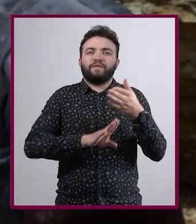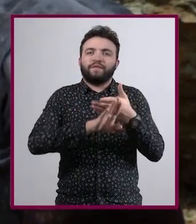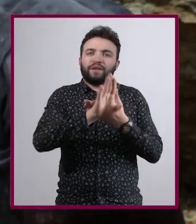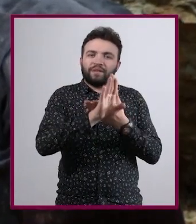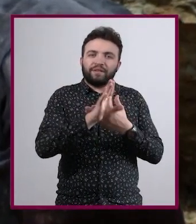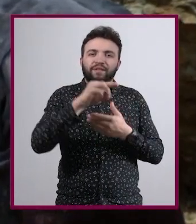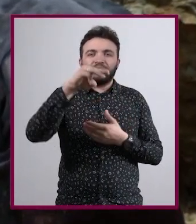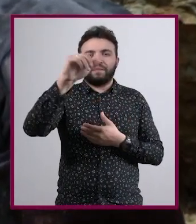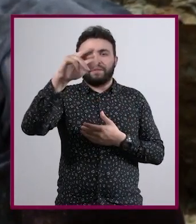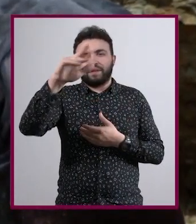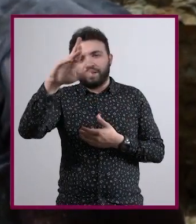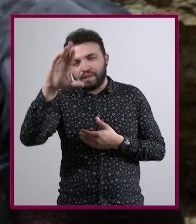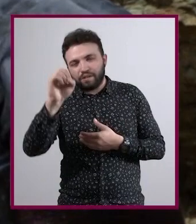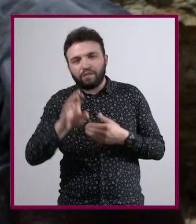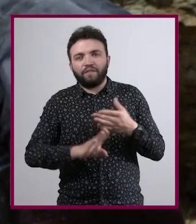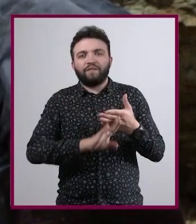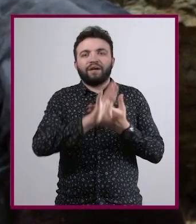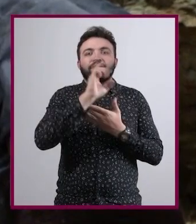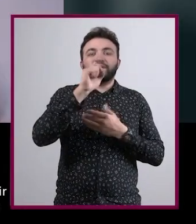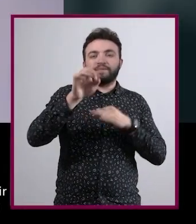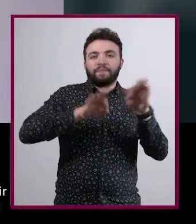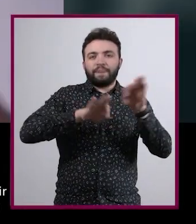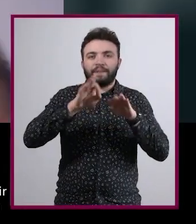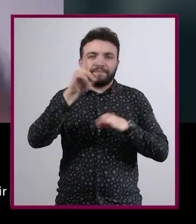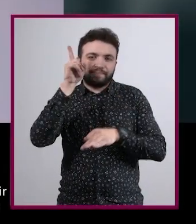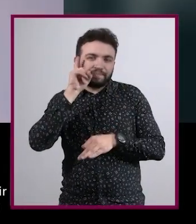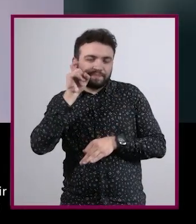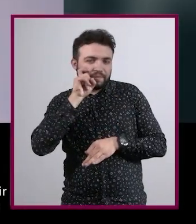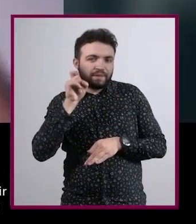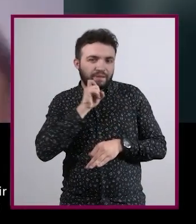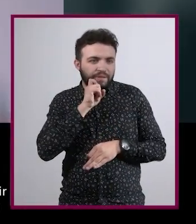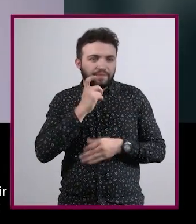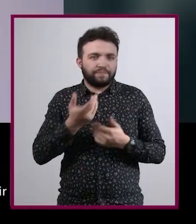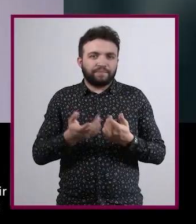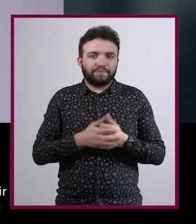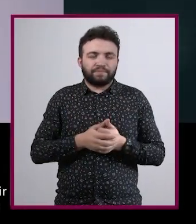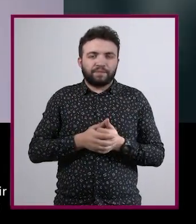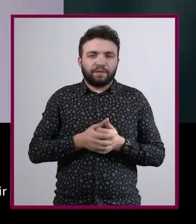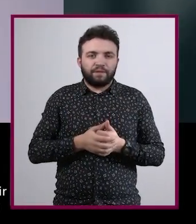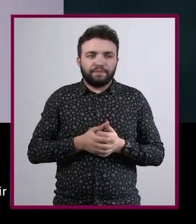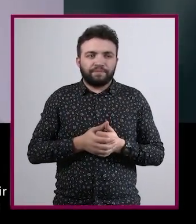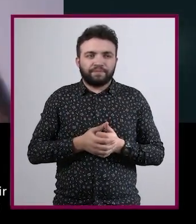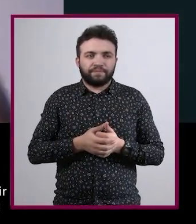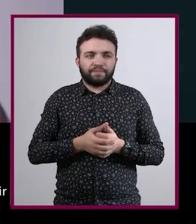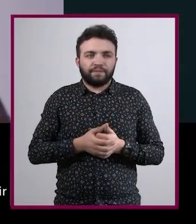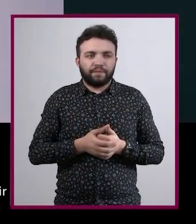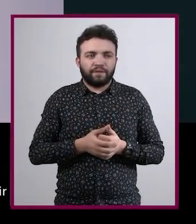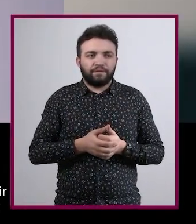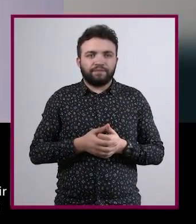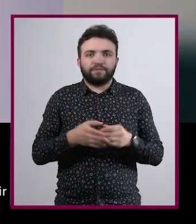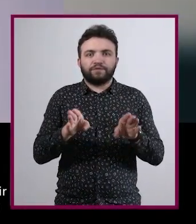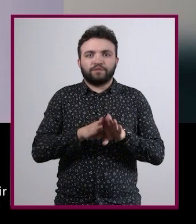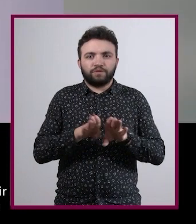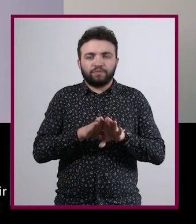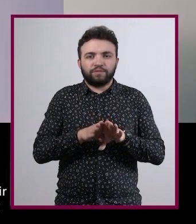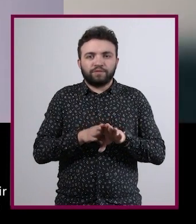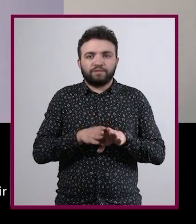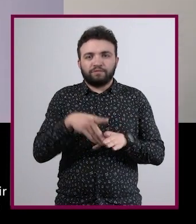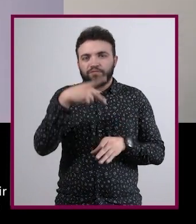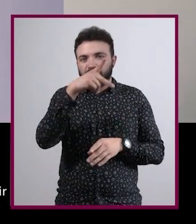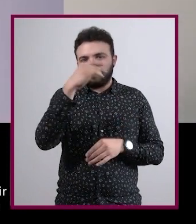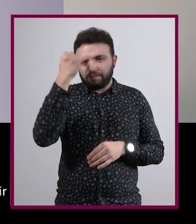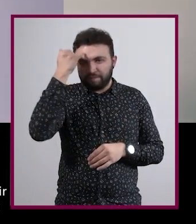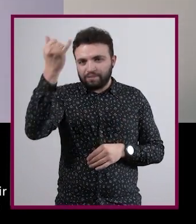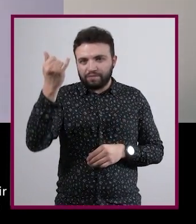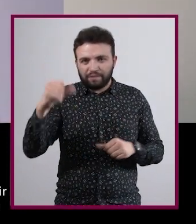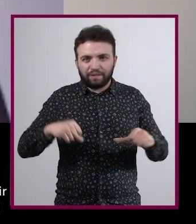una trabajadora sexual, que trabajan los dos con sus pulmones proletarios y tratan de metabolizar